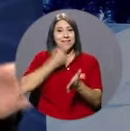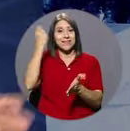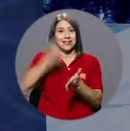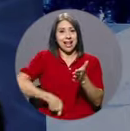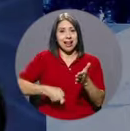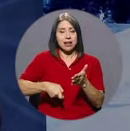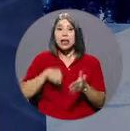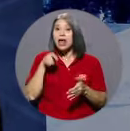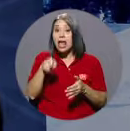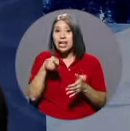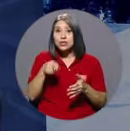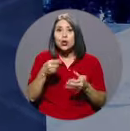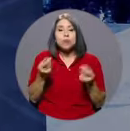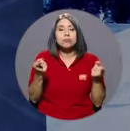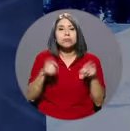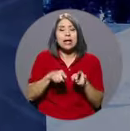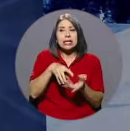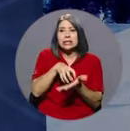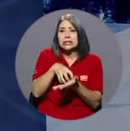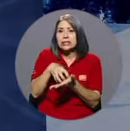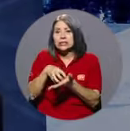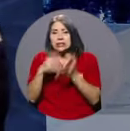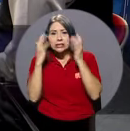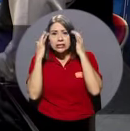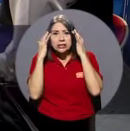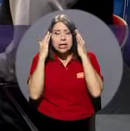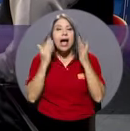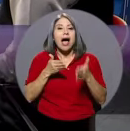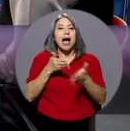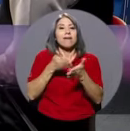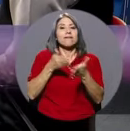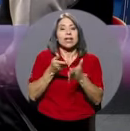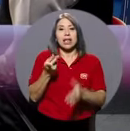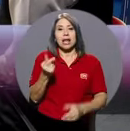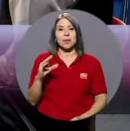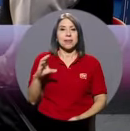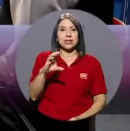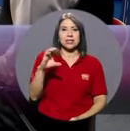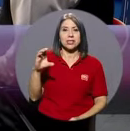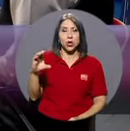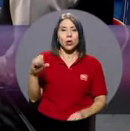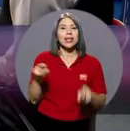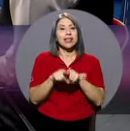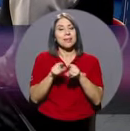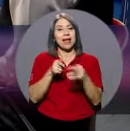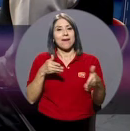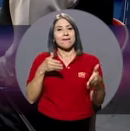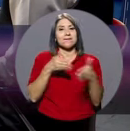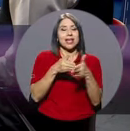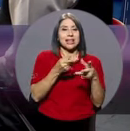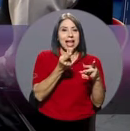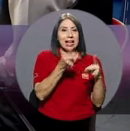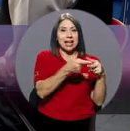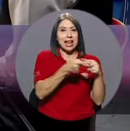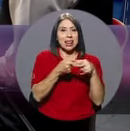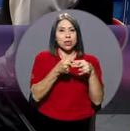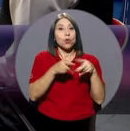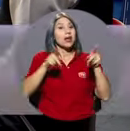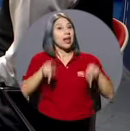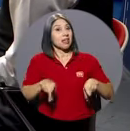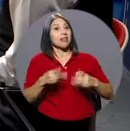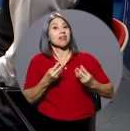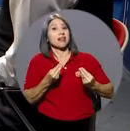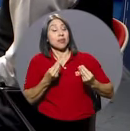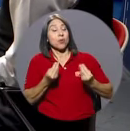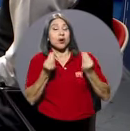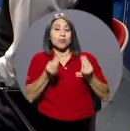generado incertidumbres que viene también a afectar la inversión y a afectar una serie de... El mismo crédito, ¿verdad? La gente tiene temor a un montón